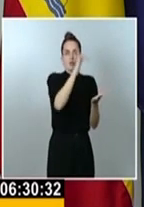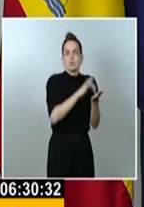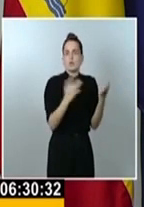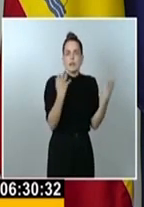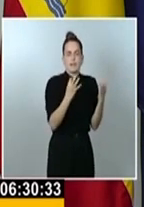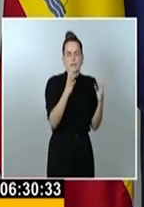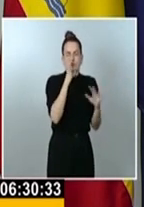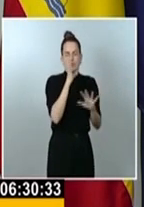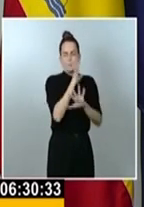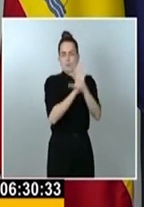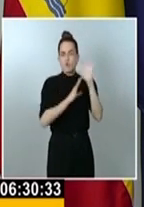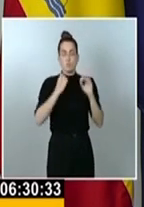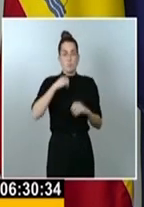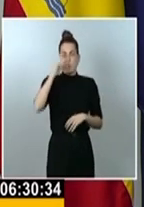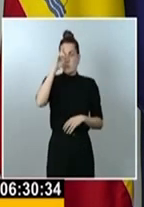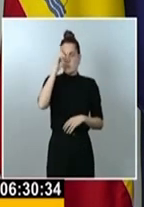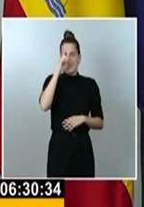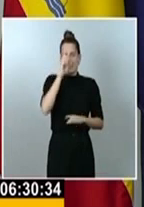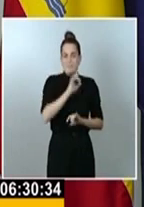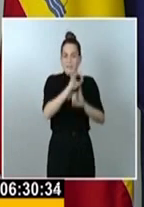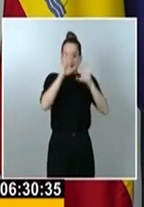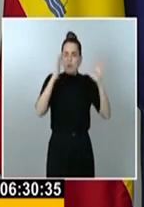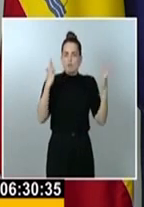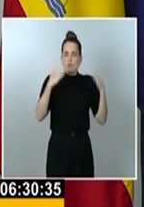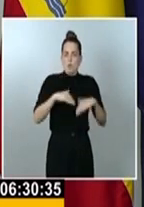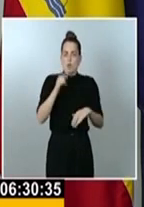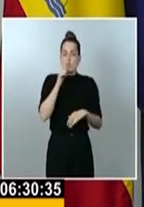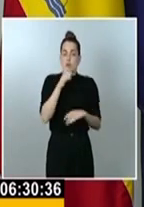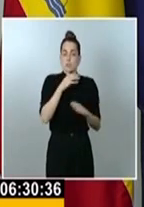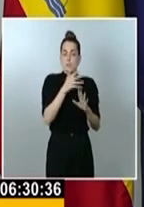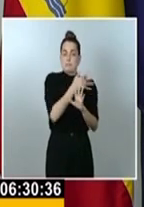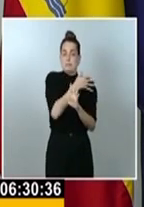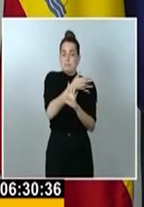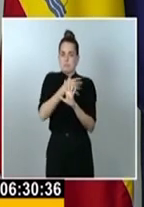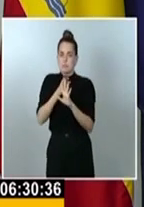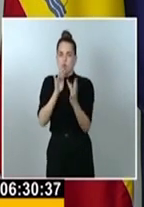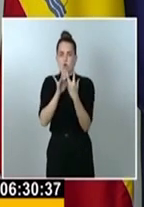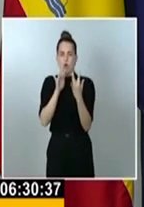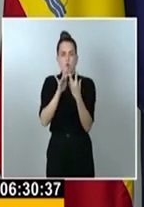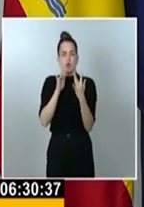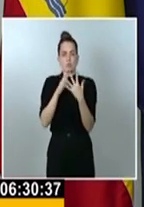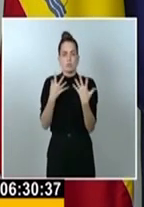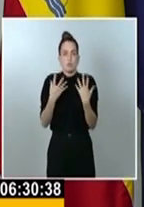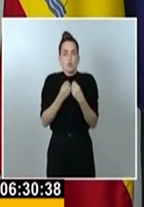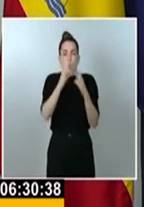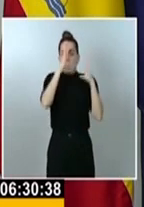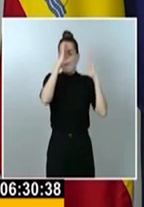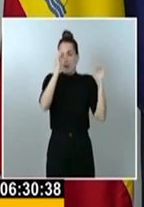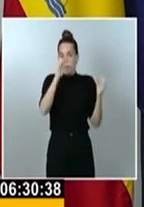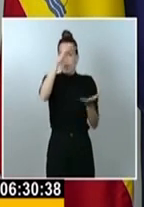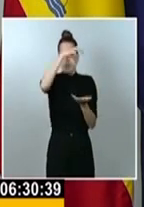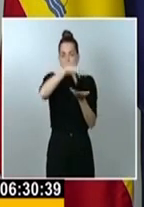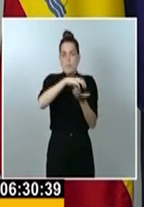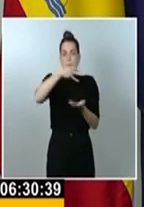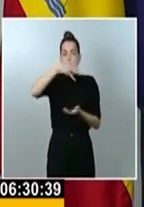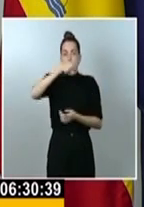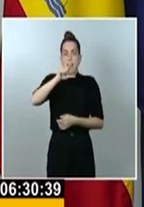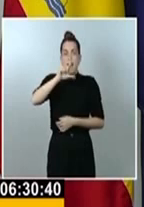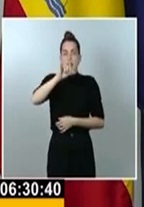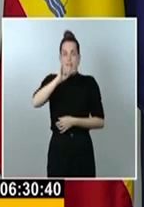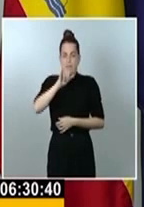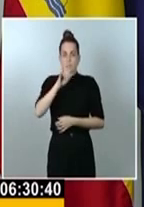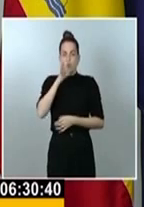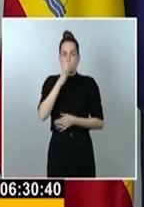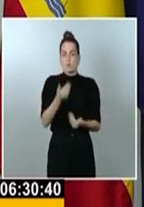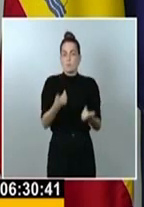entonces en contacto permanente a través de nuestra embajada en Mali, que es responsable de Burkina Faso,